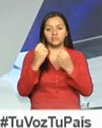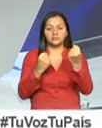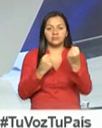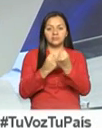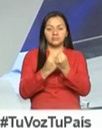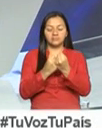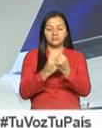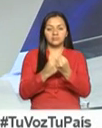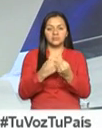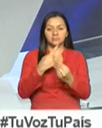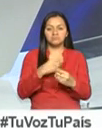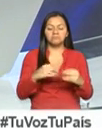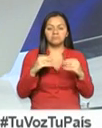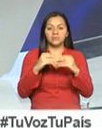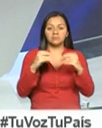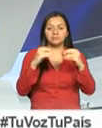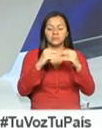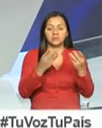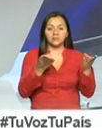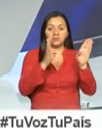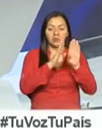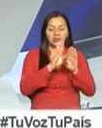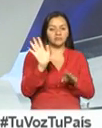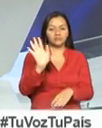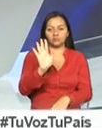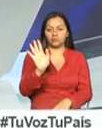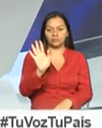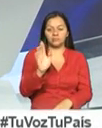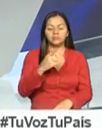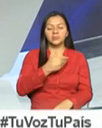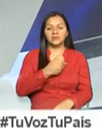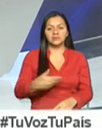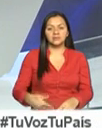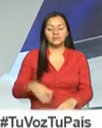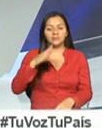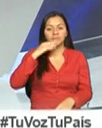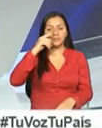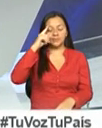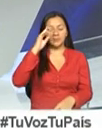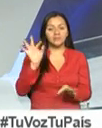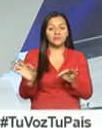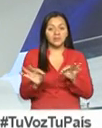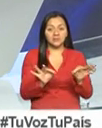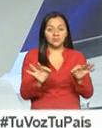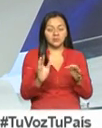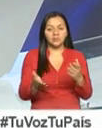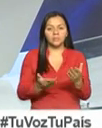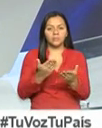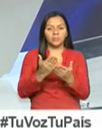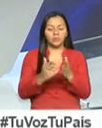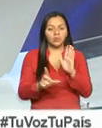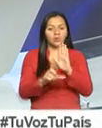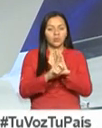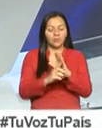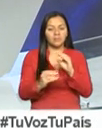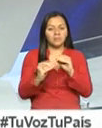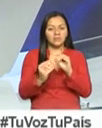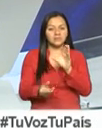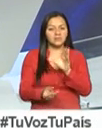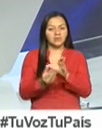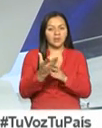Nacional no pasarán al archivo. El presidente de la República, Rafael Correa, explicó que esta propuesta legal pretende crear un